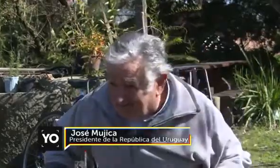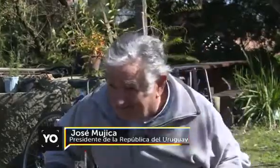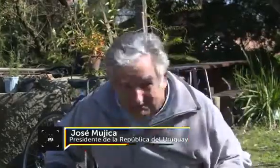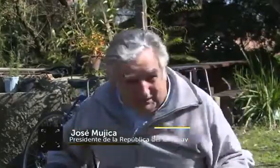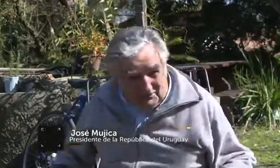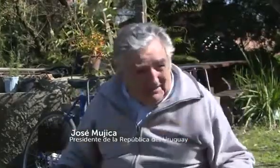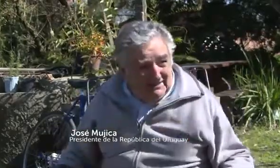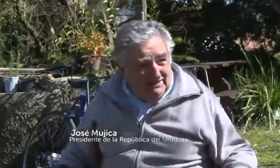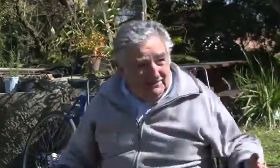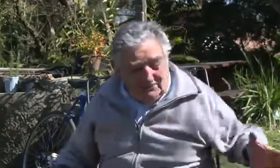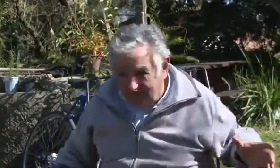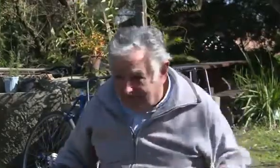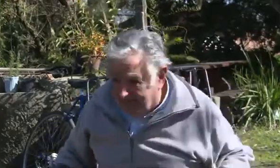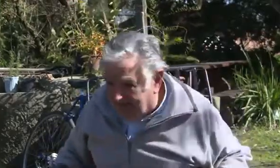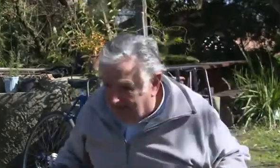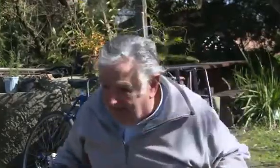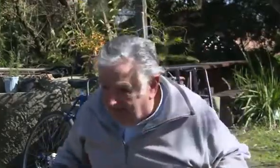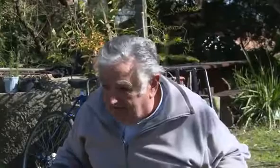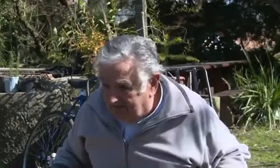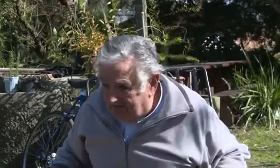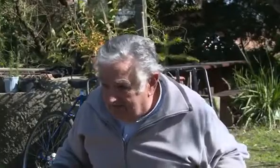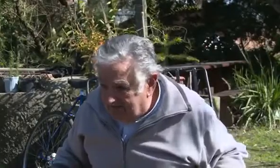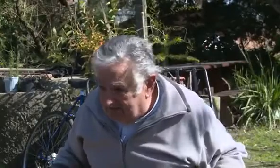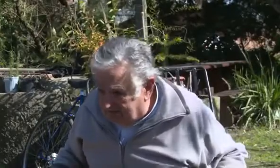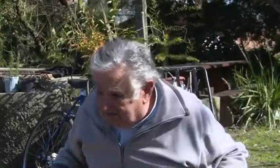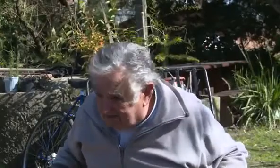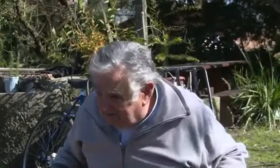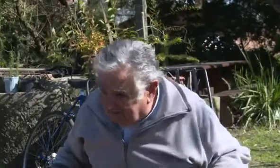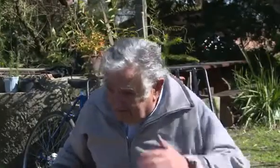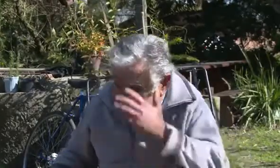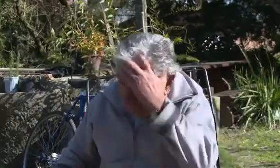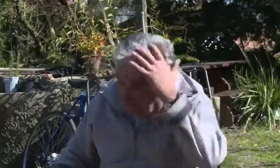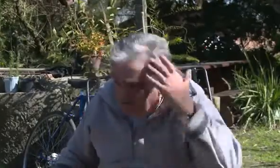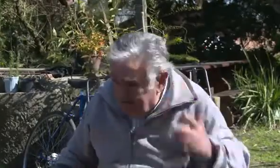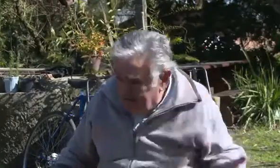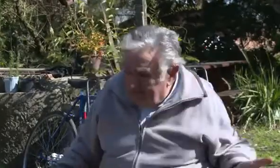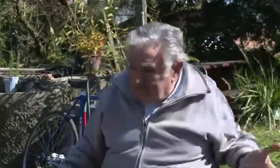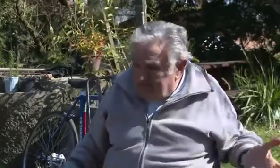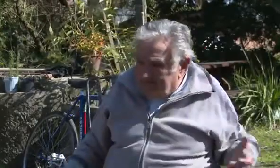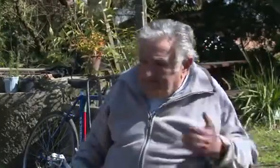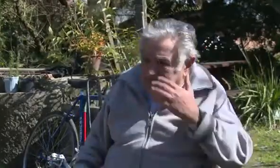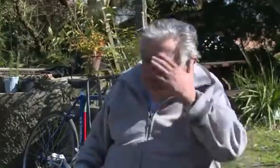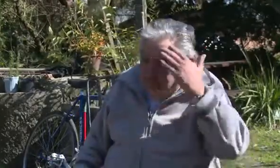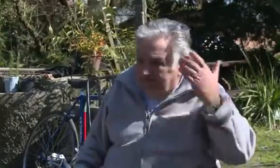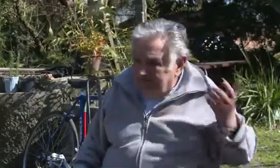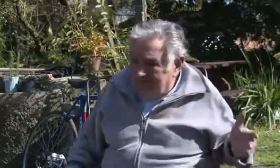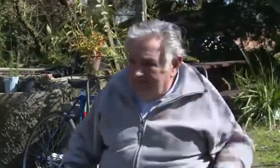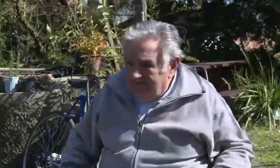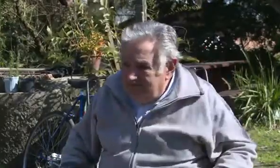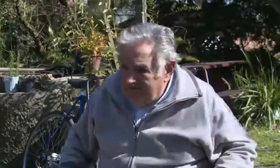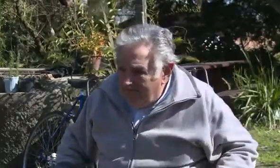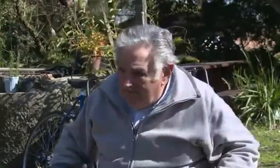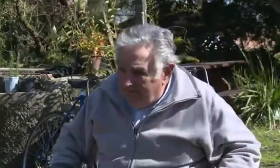Joder, si hubiera disparado un maliciero no me hubieran agarrado. Entonces, ¿te das cuenta que no?